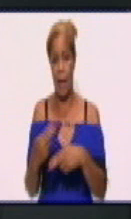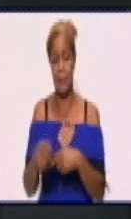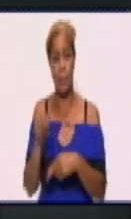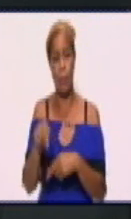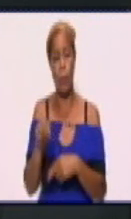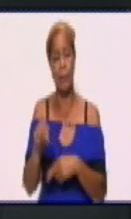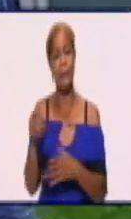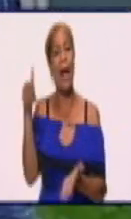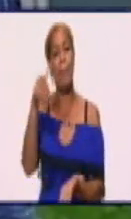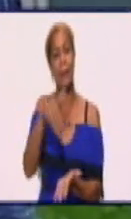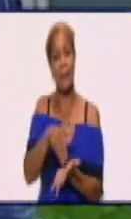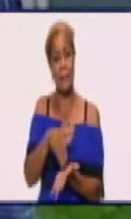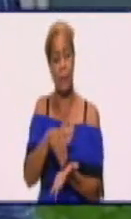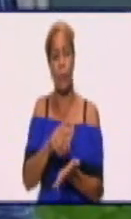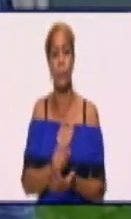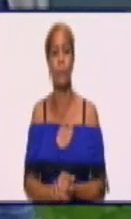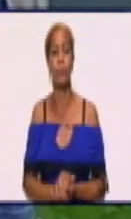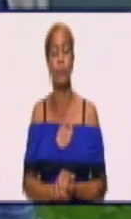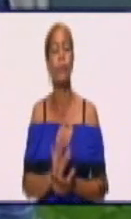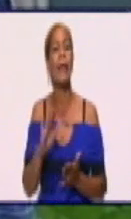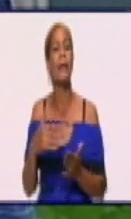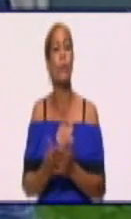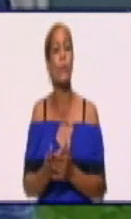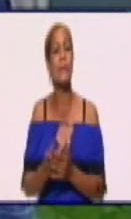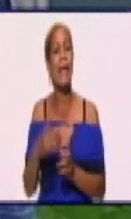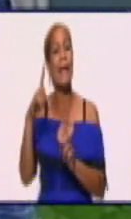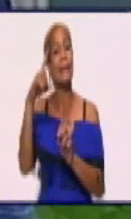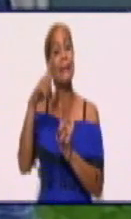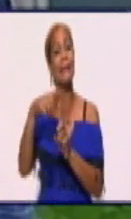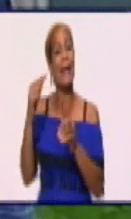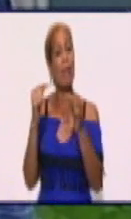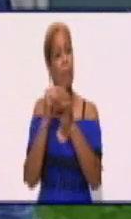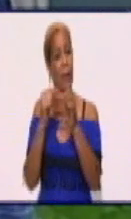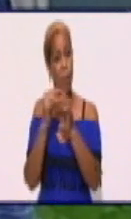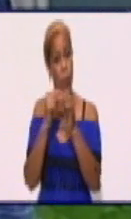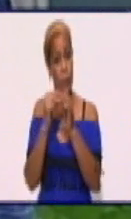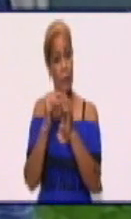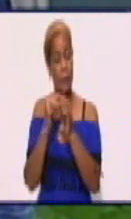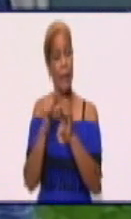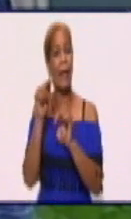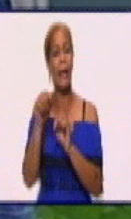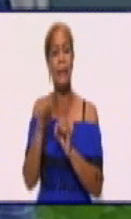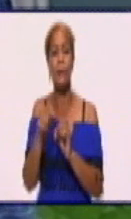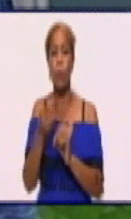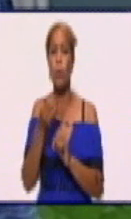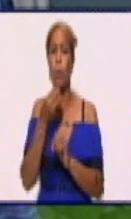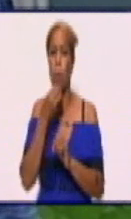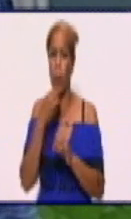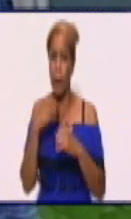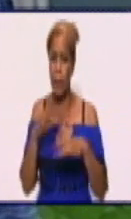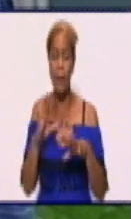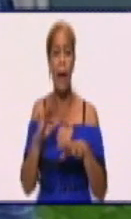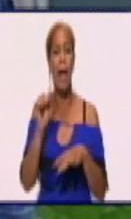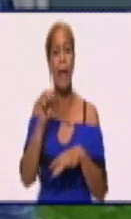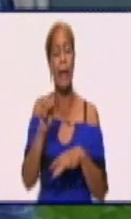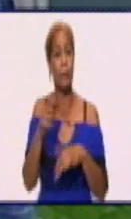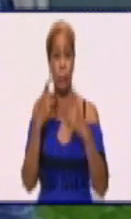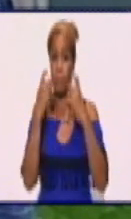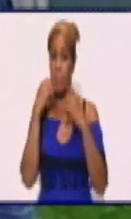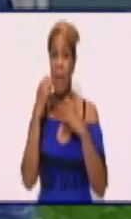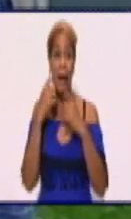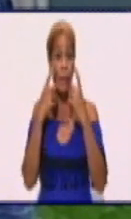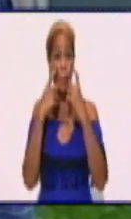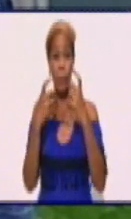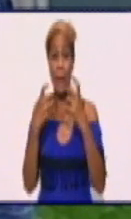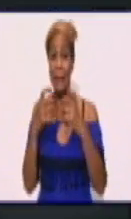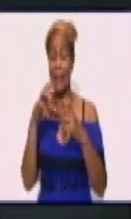kevin transfer mobile es quizás uno de los canales de pago más populares que tiene hoy van de